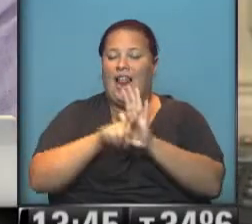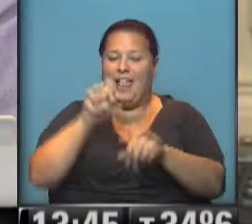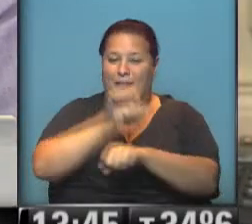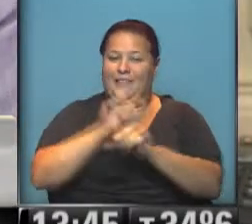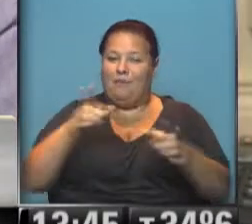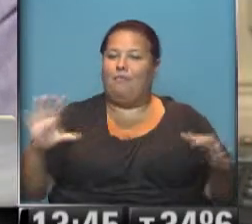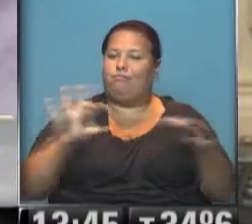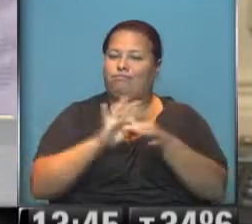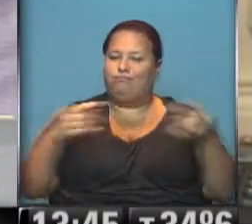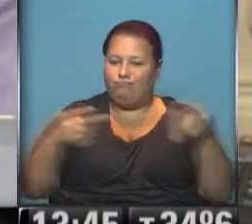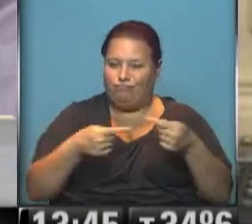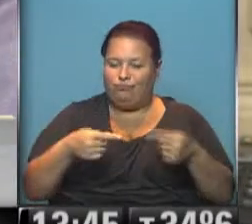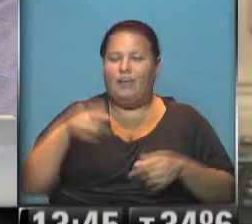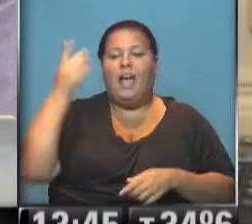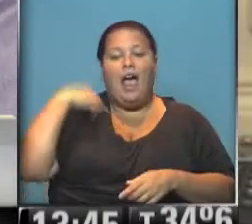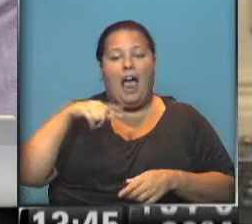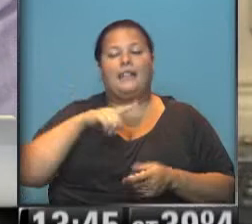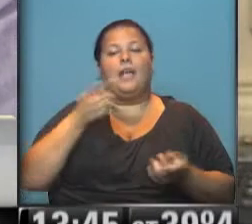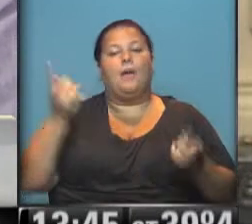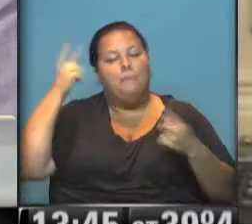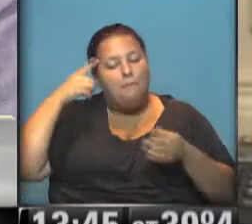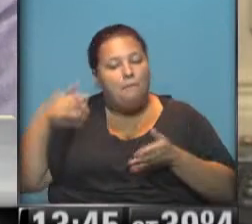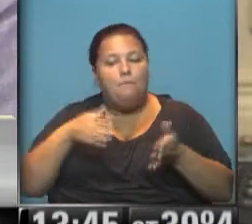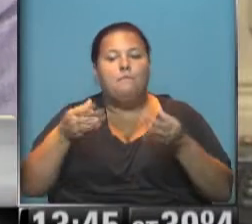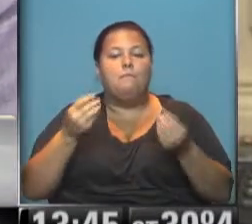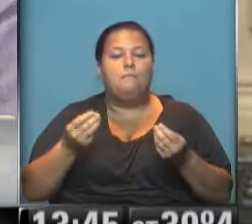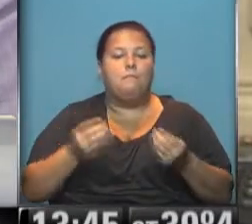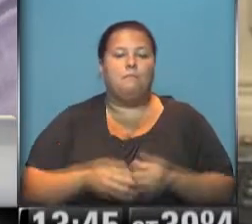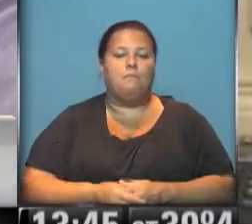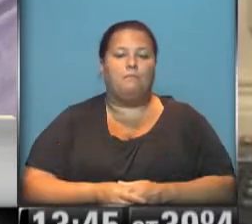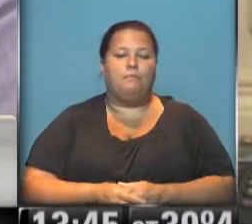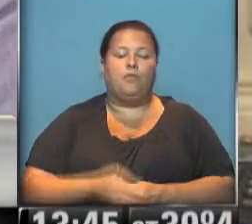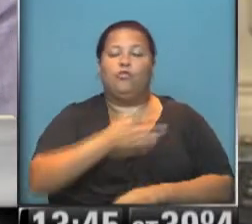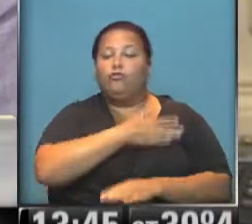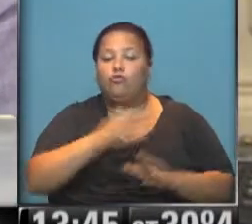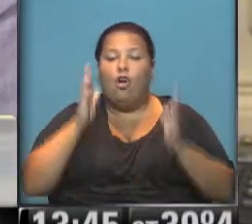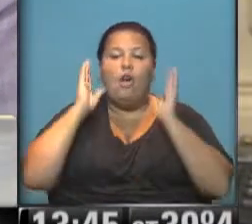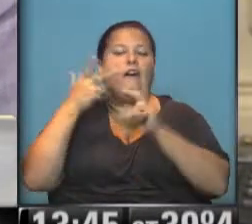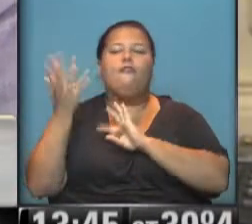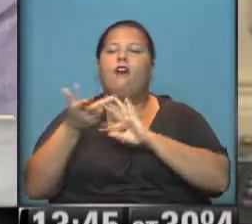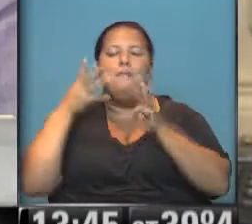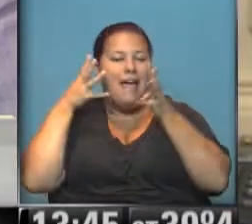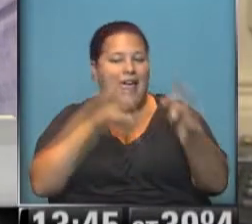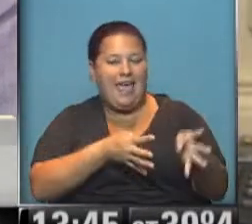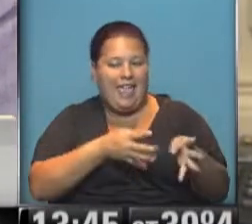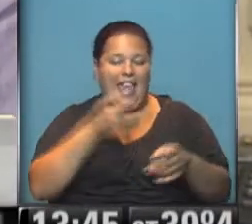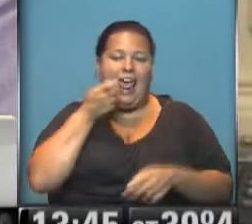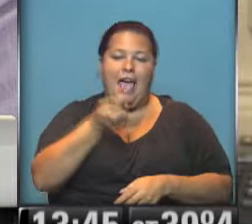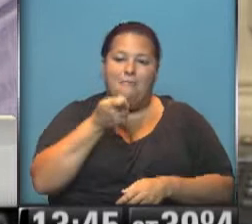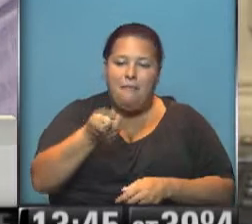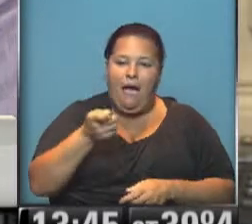también, donde se reorienta todo hacia el combate de los